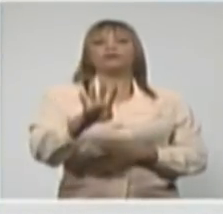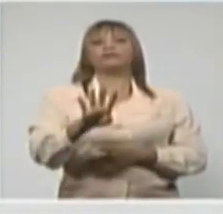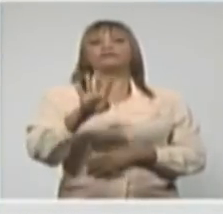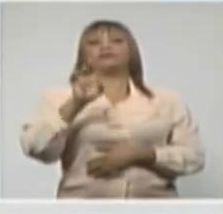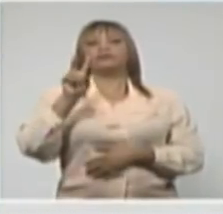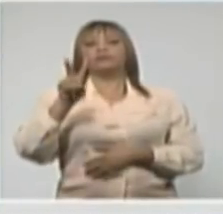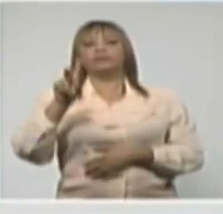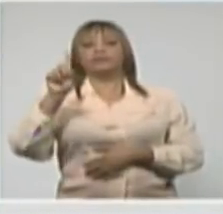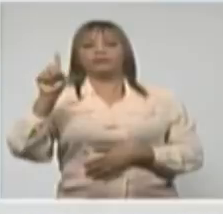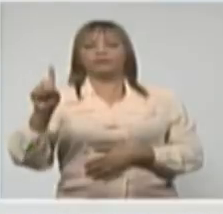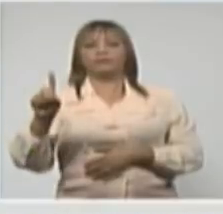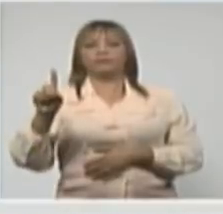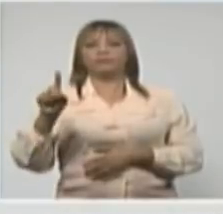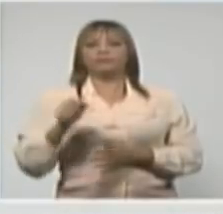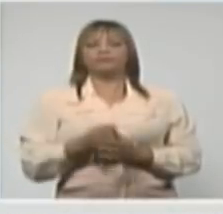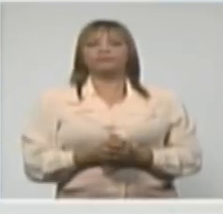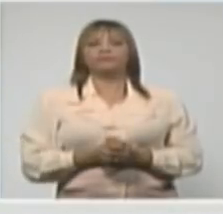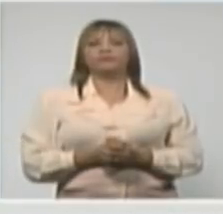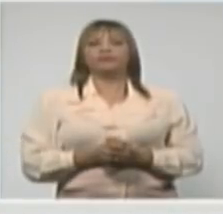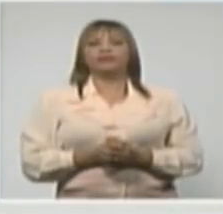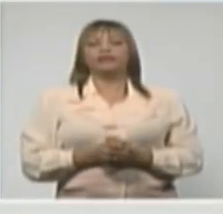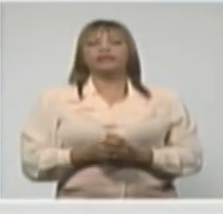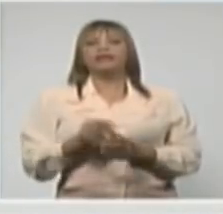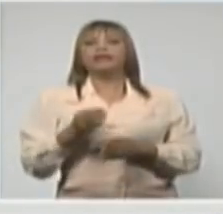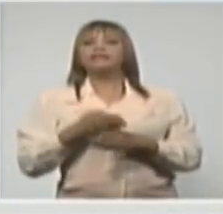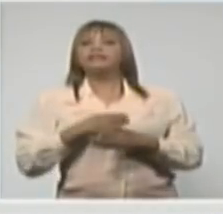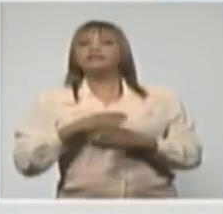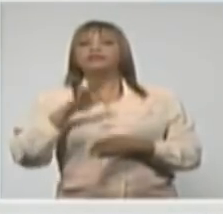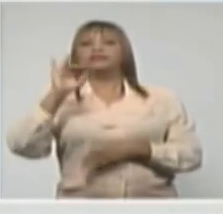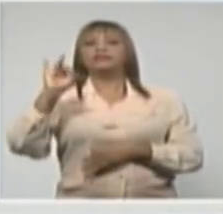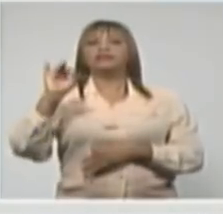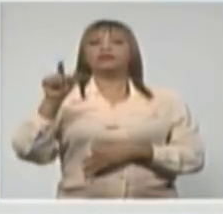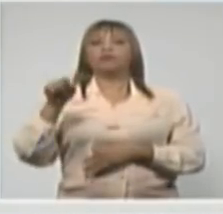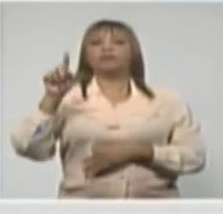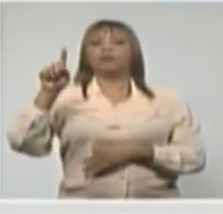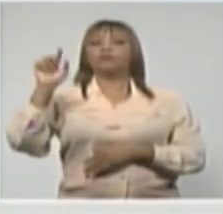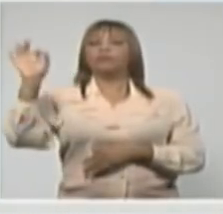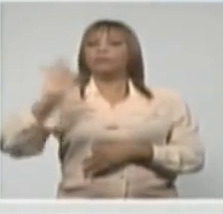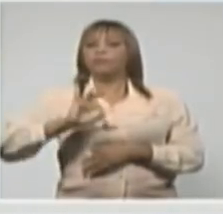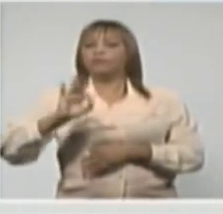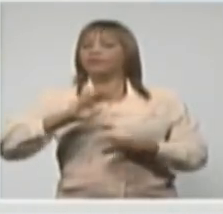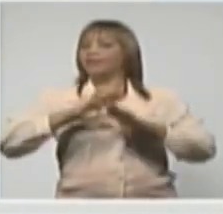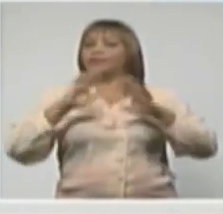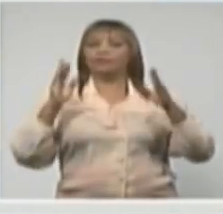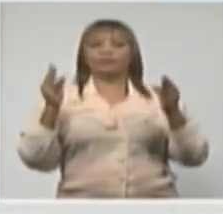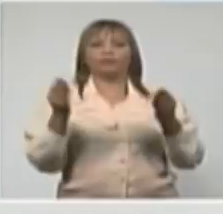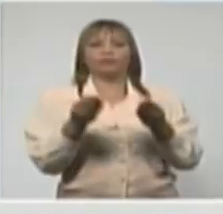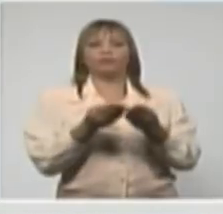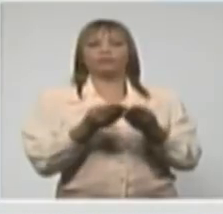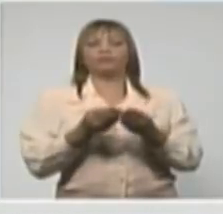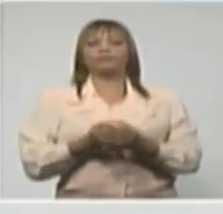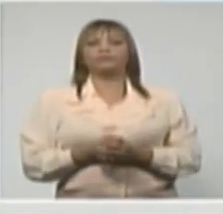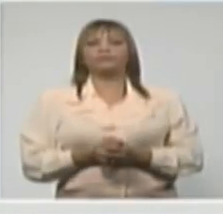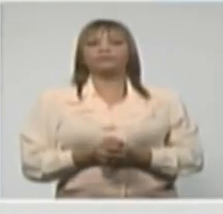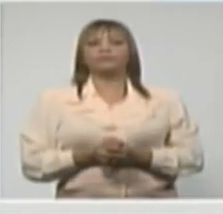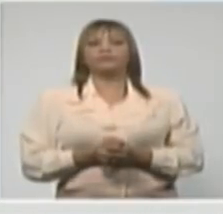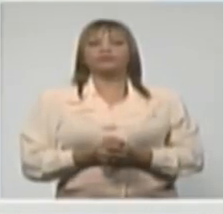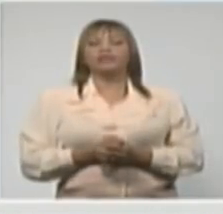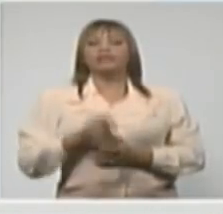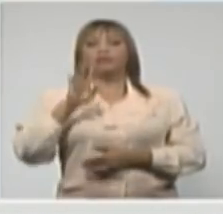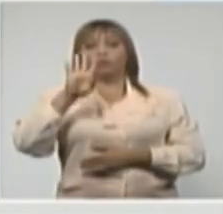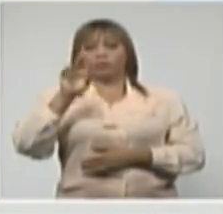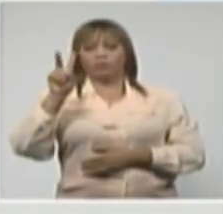421, que es el 7,1% de todos los diagnosticados. De estos 421,